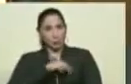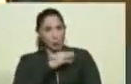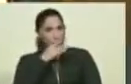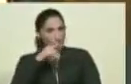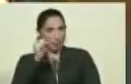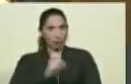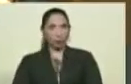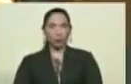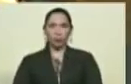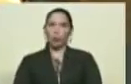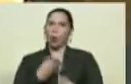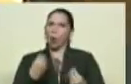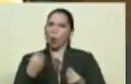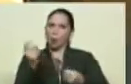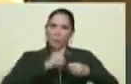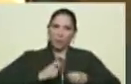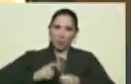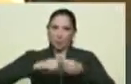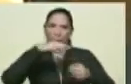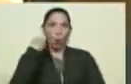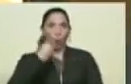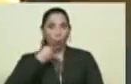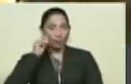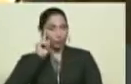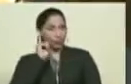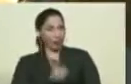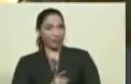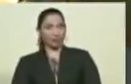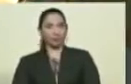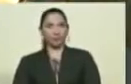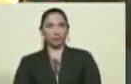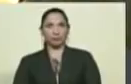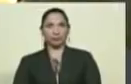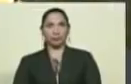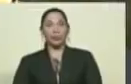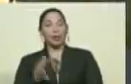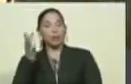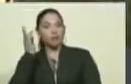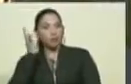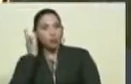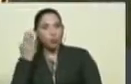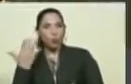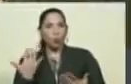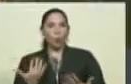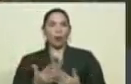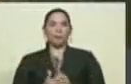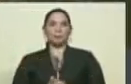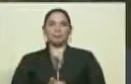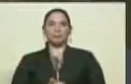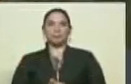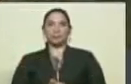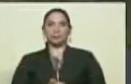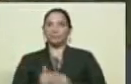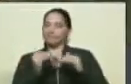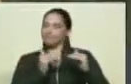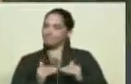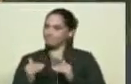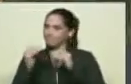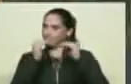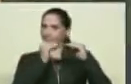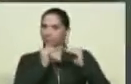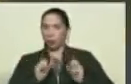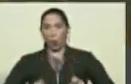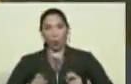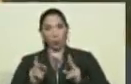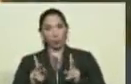La incorporación de la juventud, la incorporación de las mujeres, de forma que tengan ambos igualdad de oportunidades a la